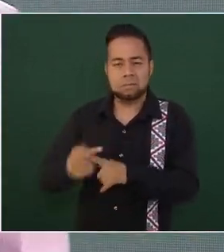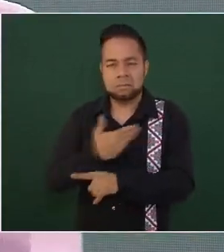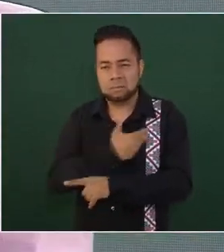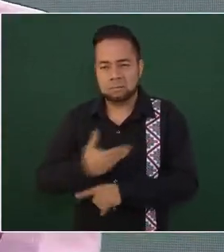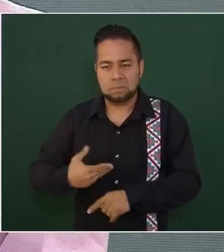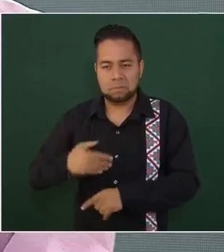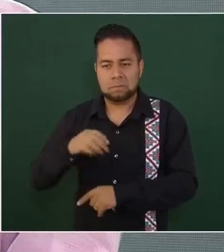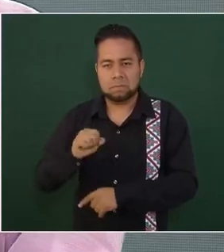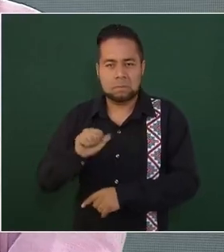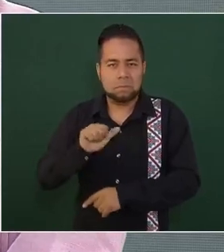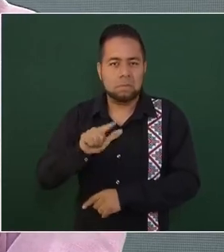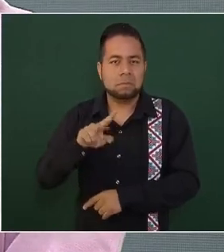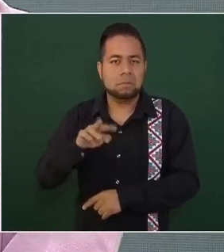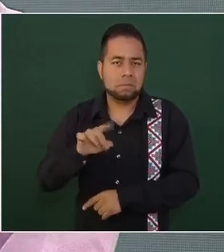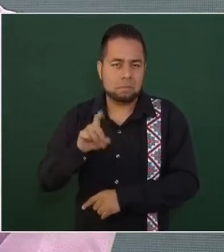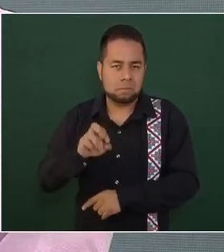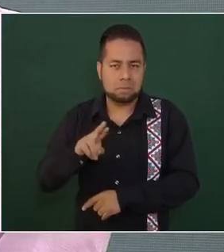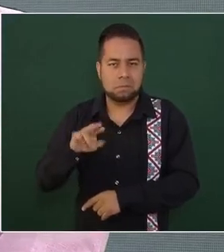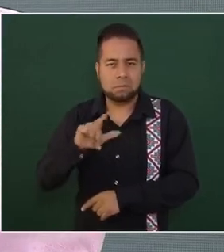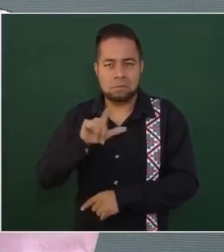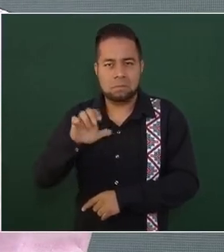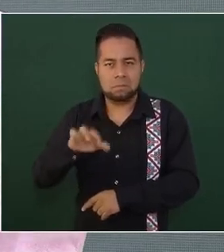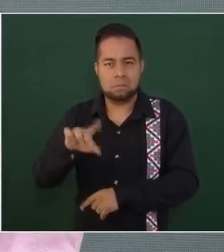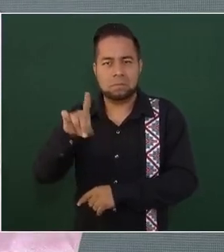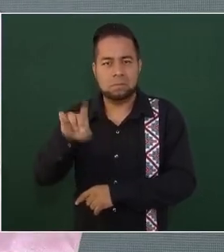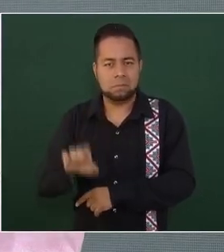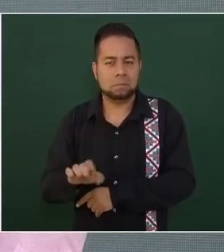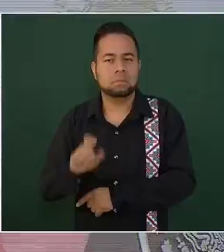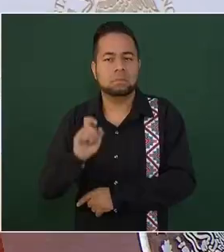Salvador Allende es